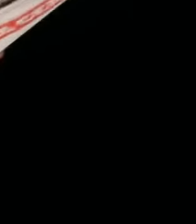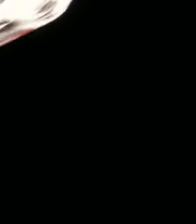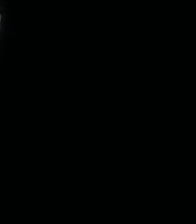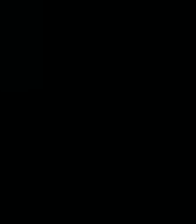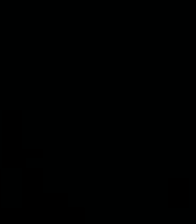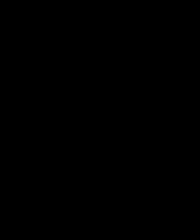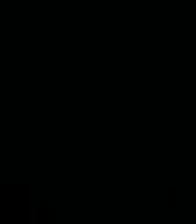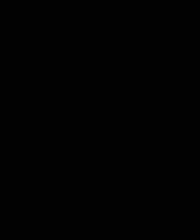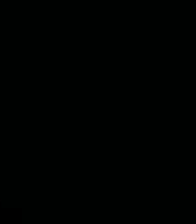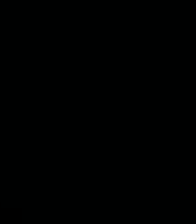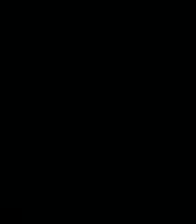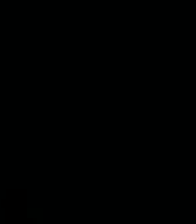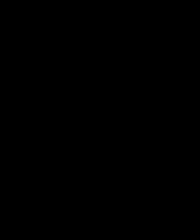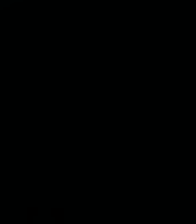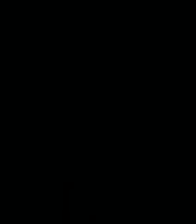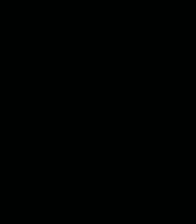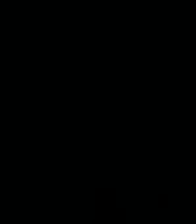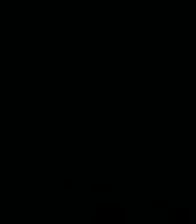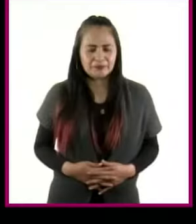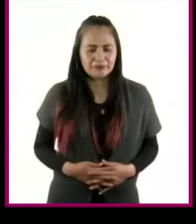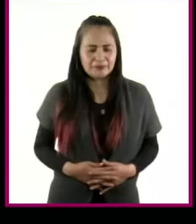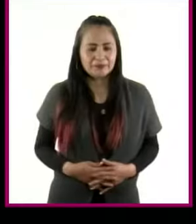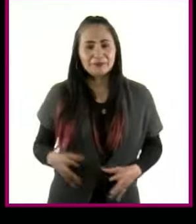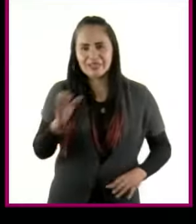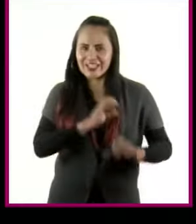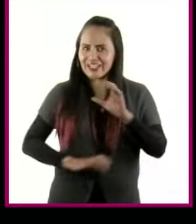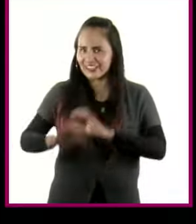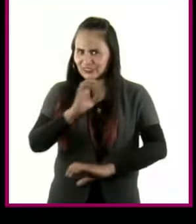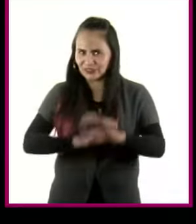En los años 1600,